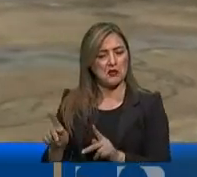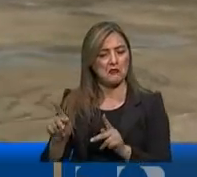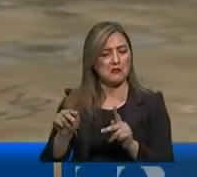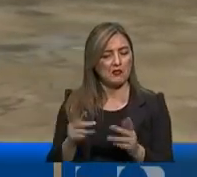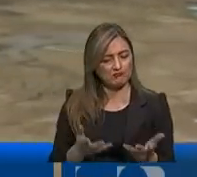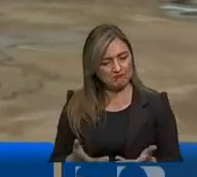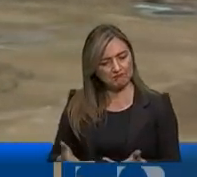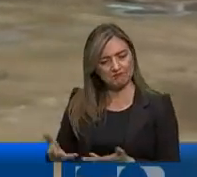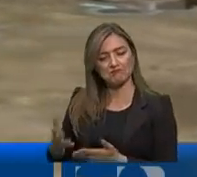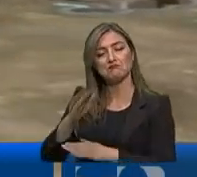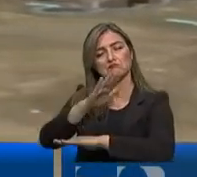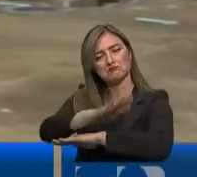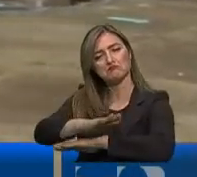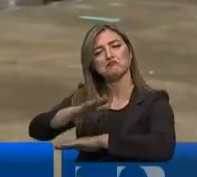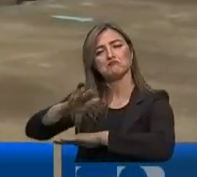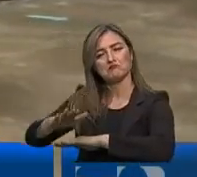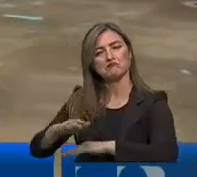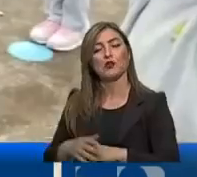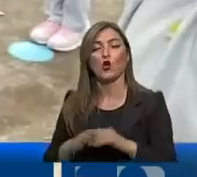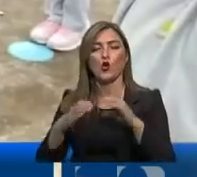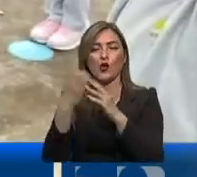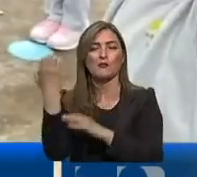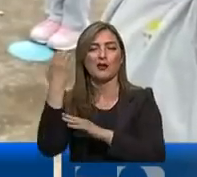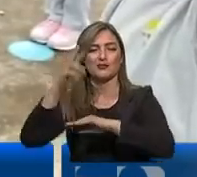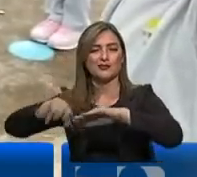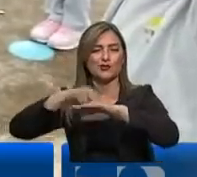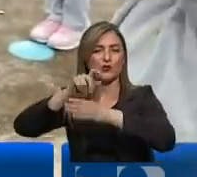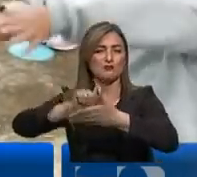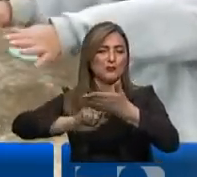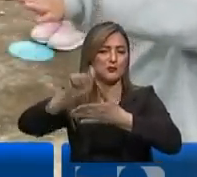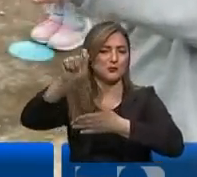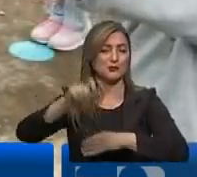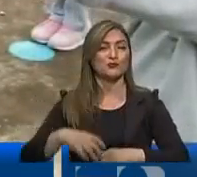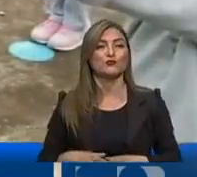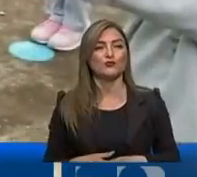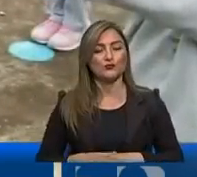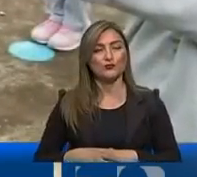para recibir a los alumnos en caso de que el COE Nacional apruebe el plan.